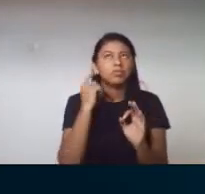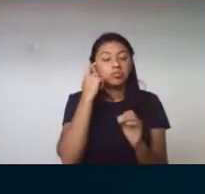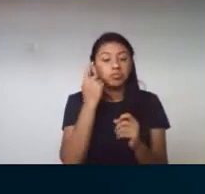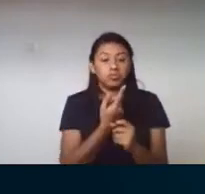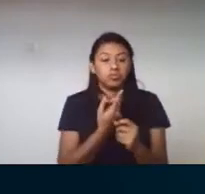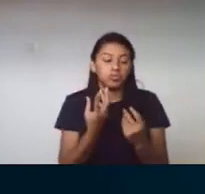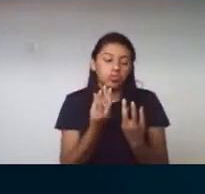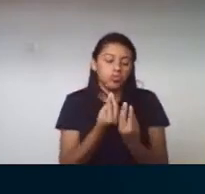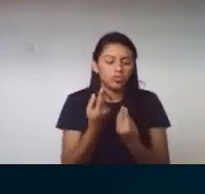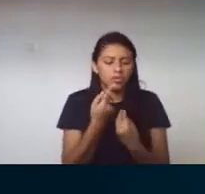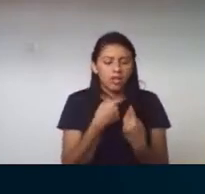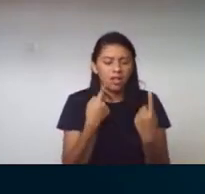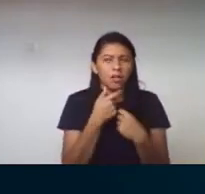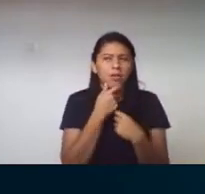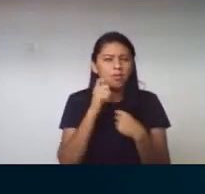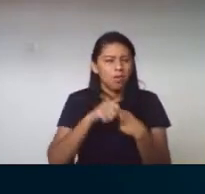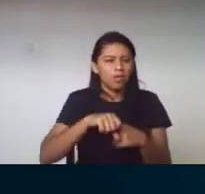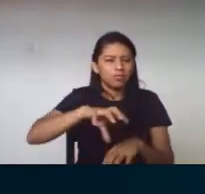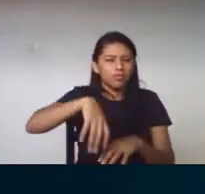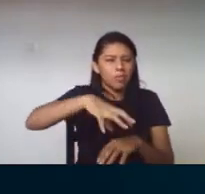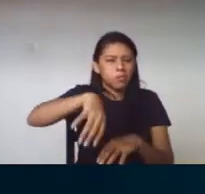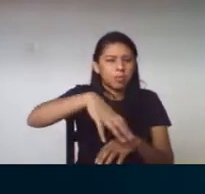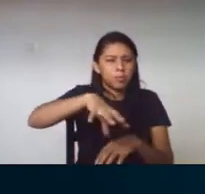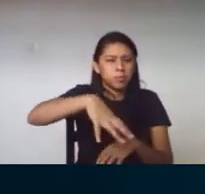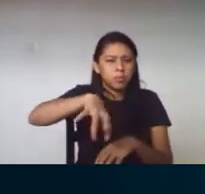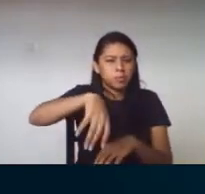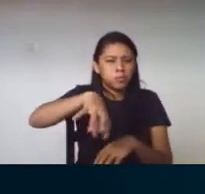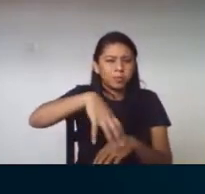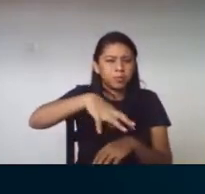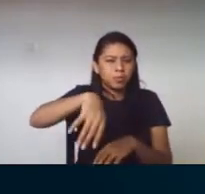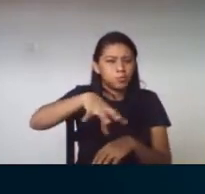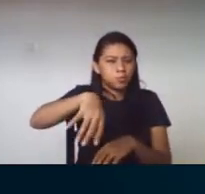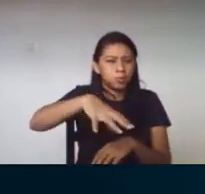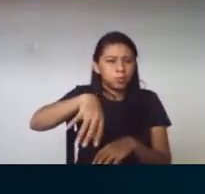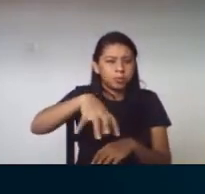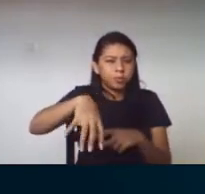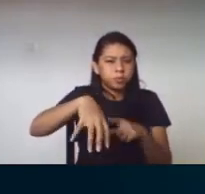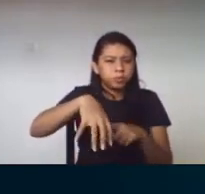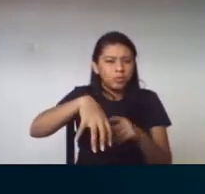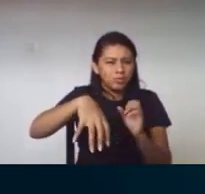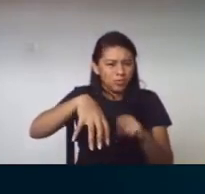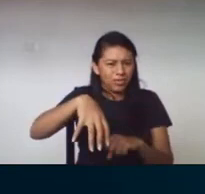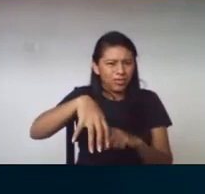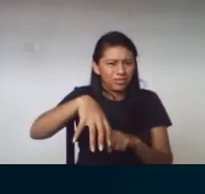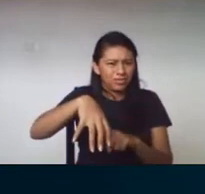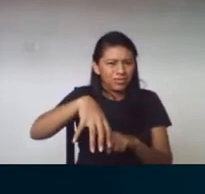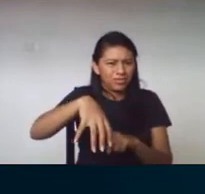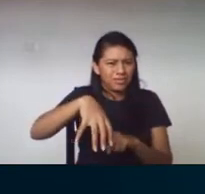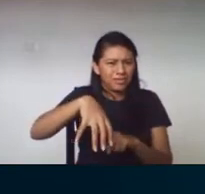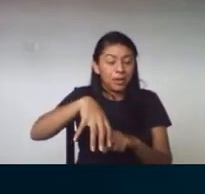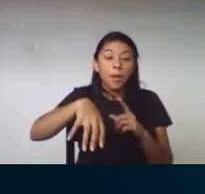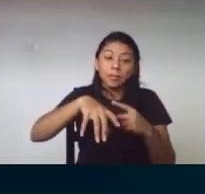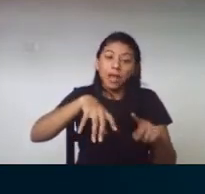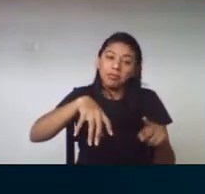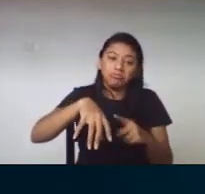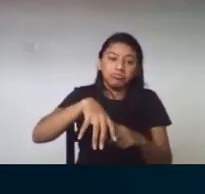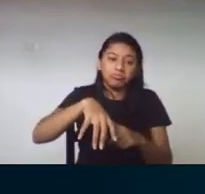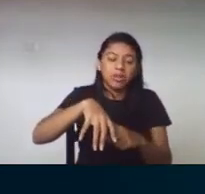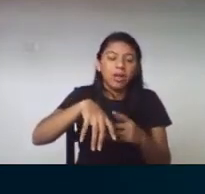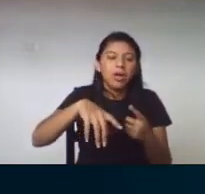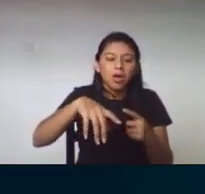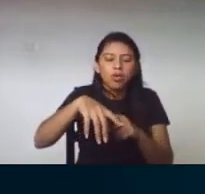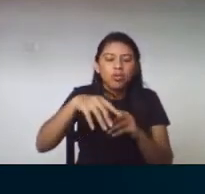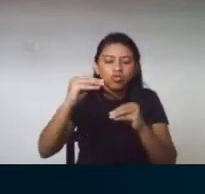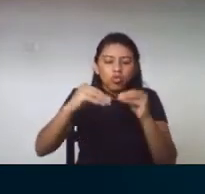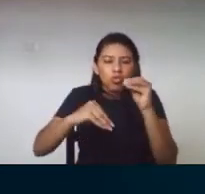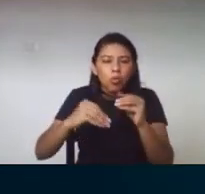que con un agitador se puede lograr eso? Si se puede por medio de agitadores, ¿qué diseño puede utilizarse? Un